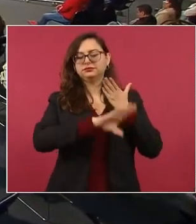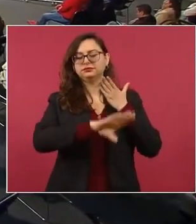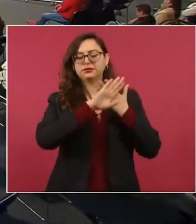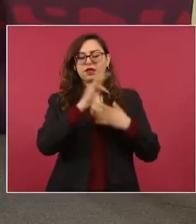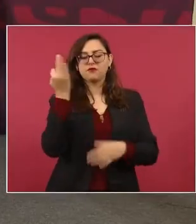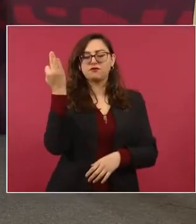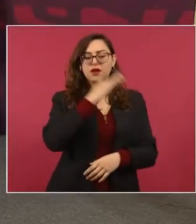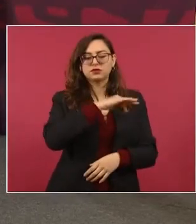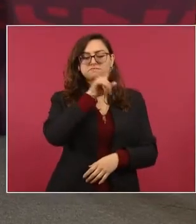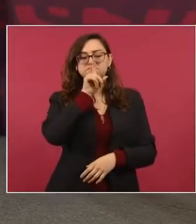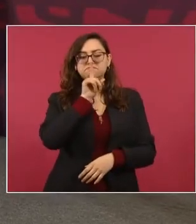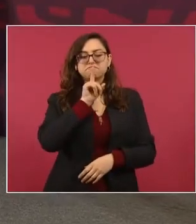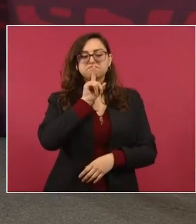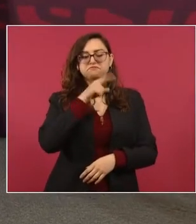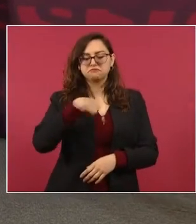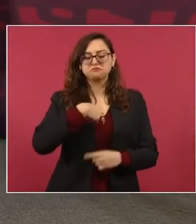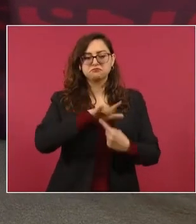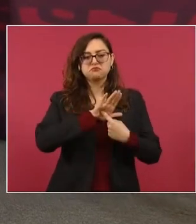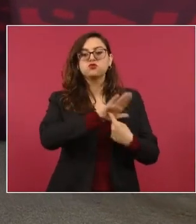falsarios,